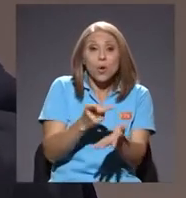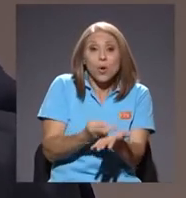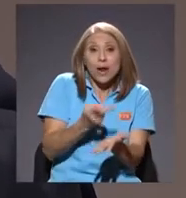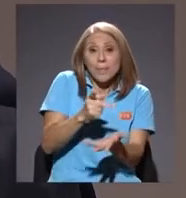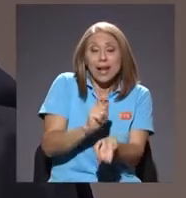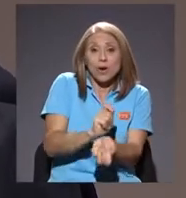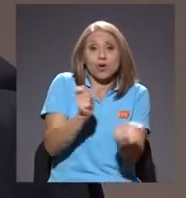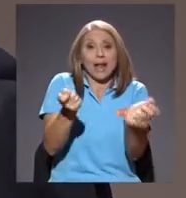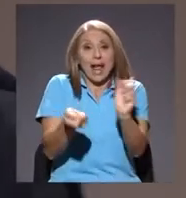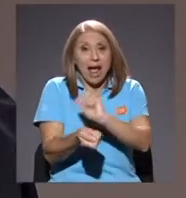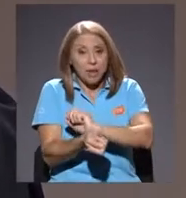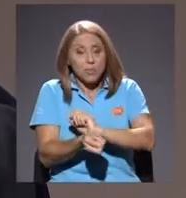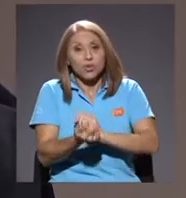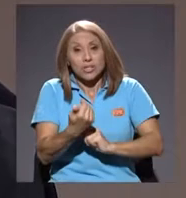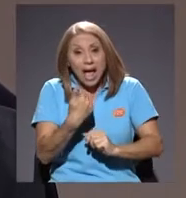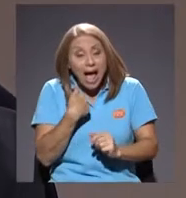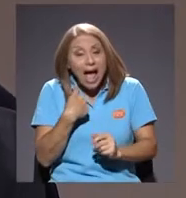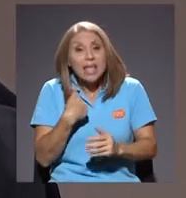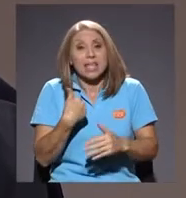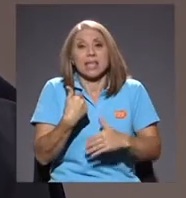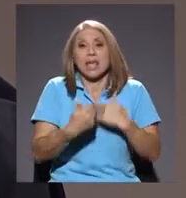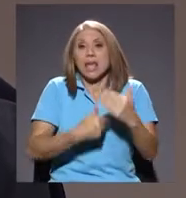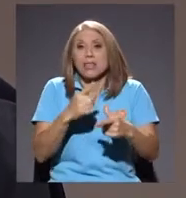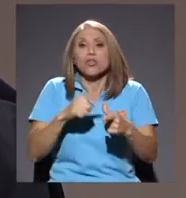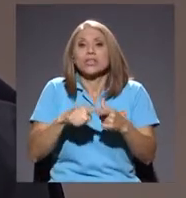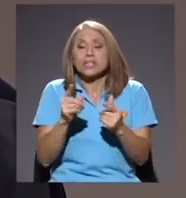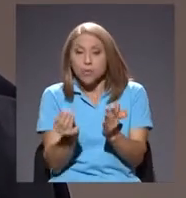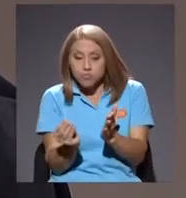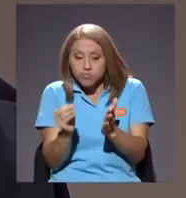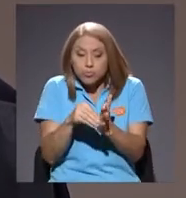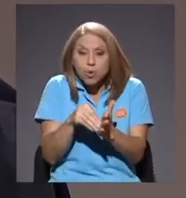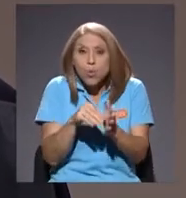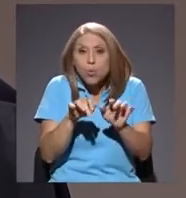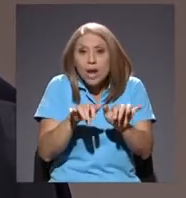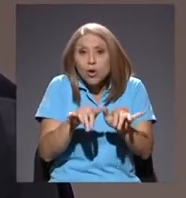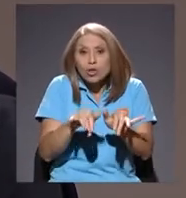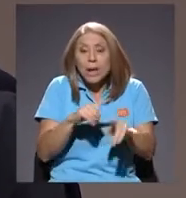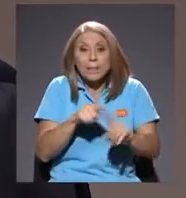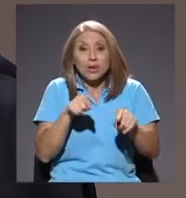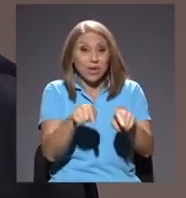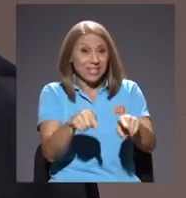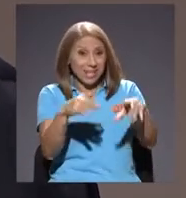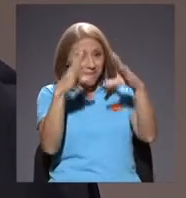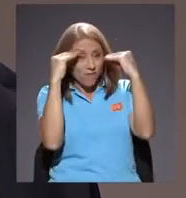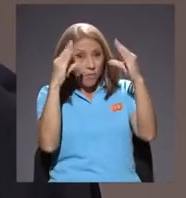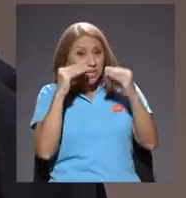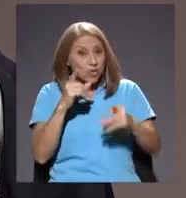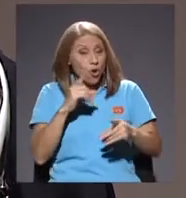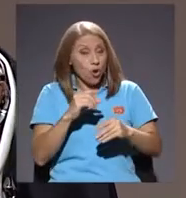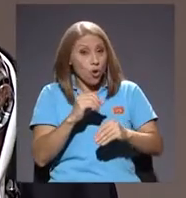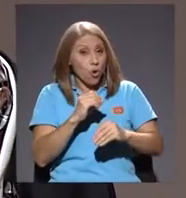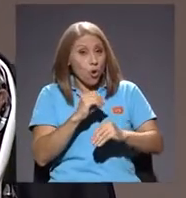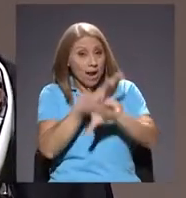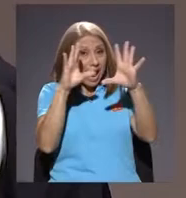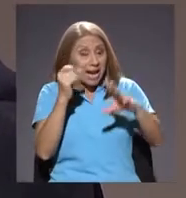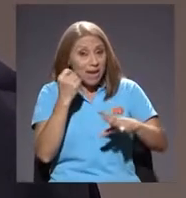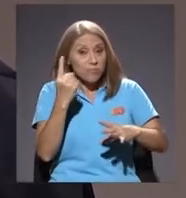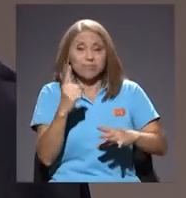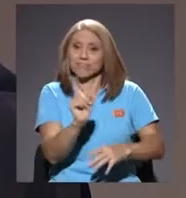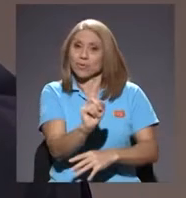dice que pero eso te da una información mucho menos clara y además es mucho más